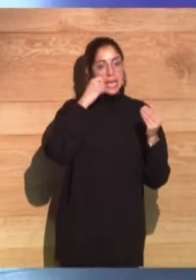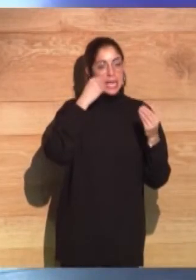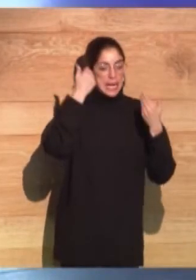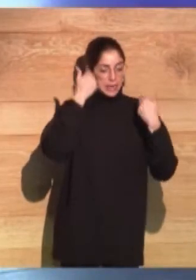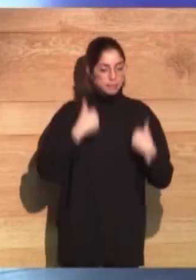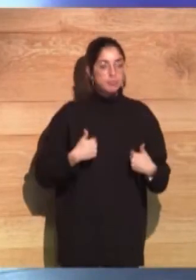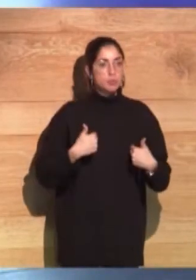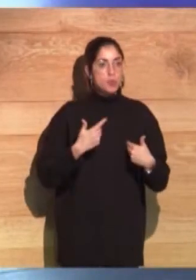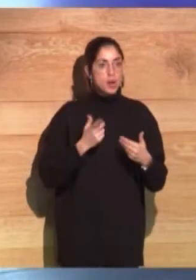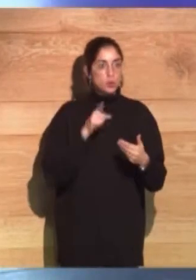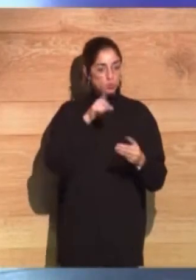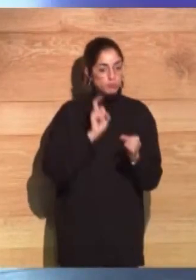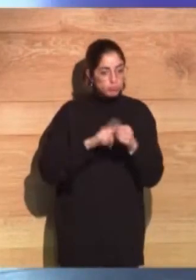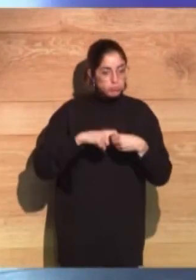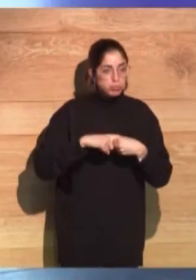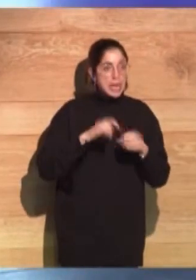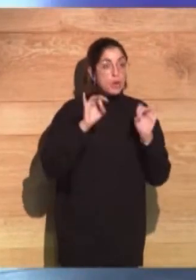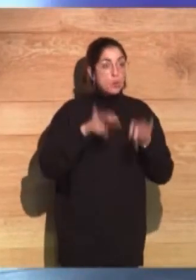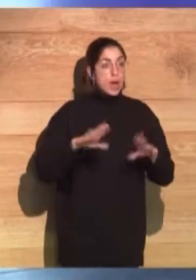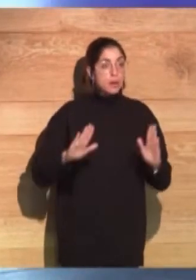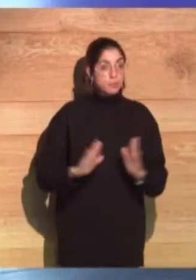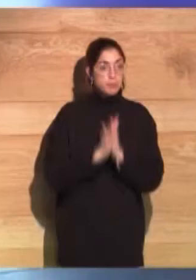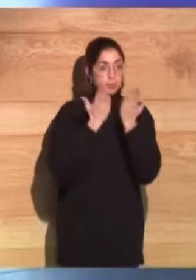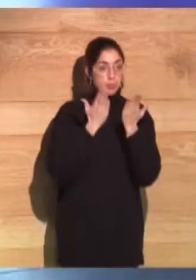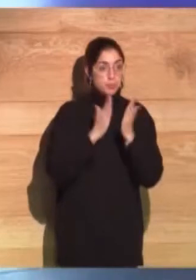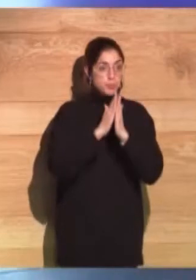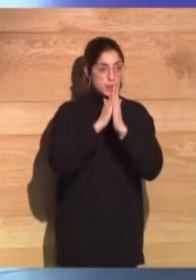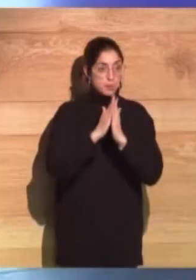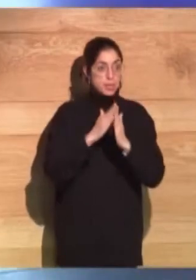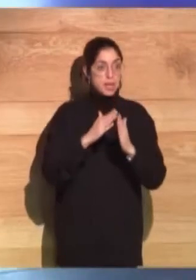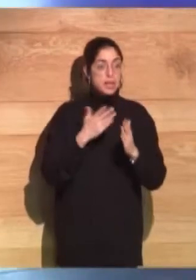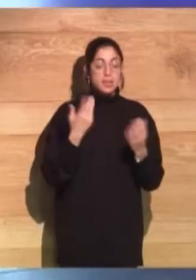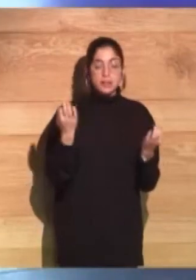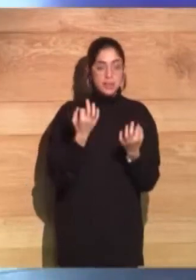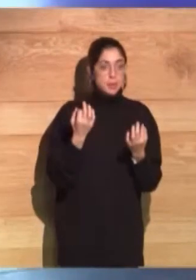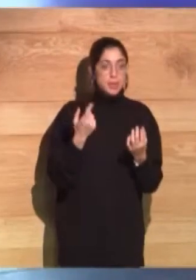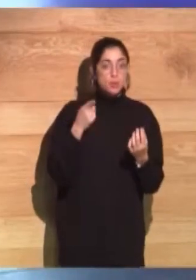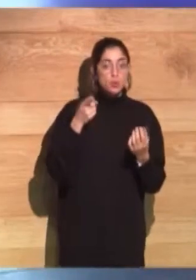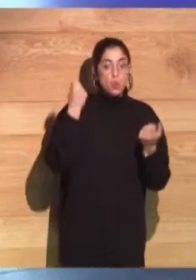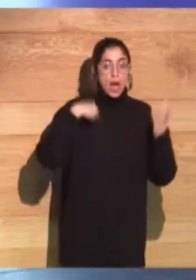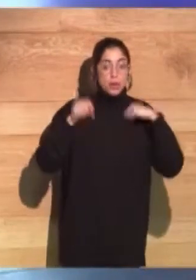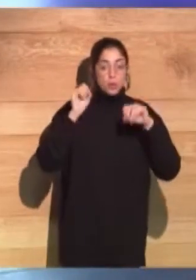como dice la Biblia, trata a los demás como quieres que te traten a ti.